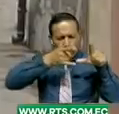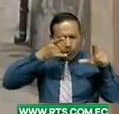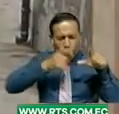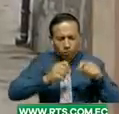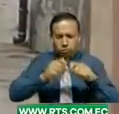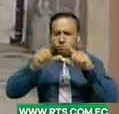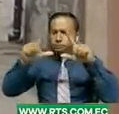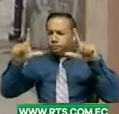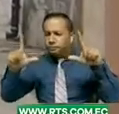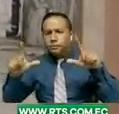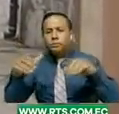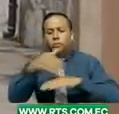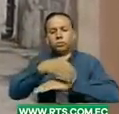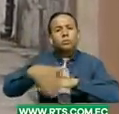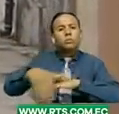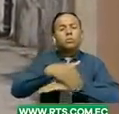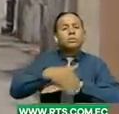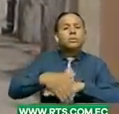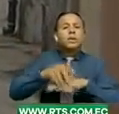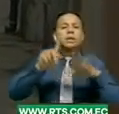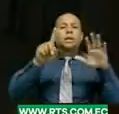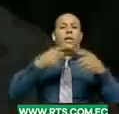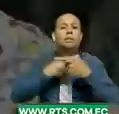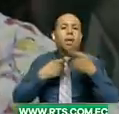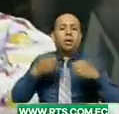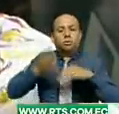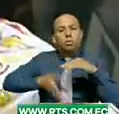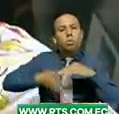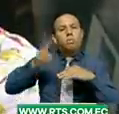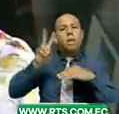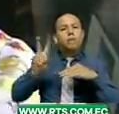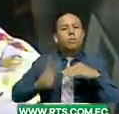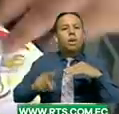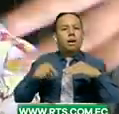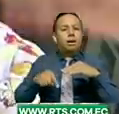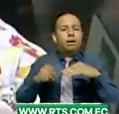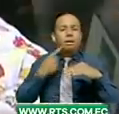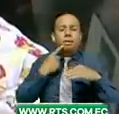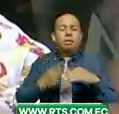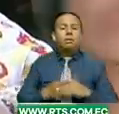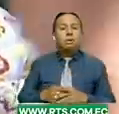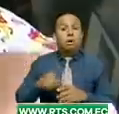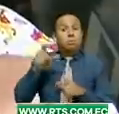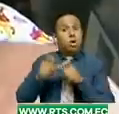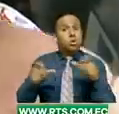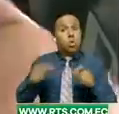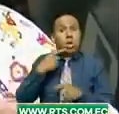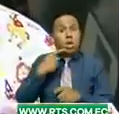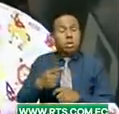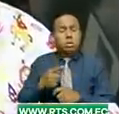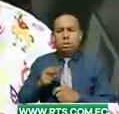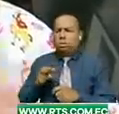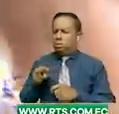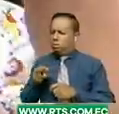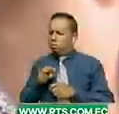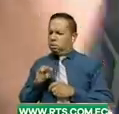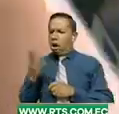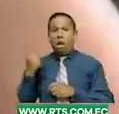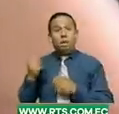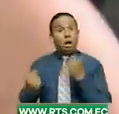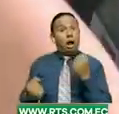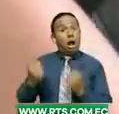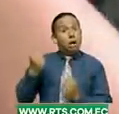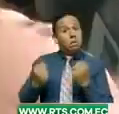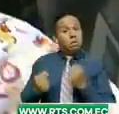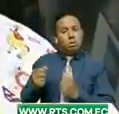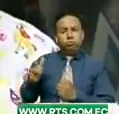situado en 6 de marzo y Venezuela, sur de Guayaquil. La señora estaba allá afuera y la señora dice que ellos pasaron en el auto viendo y el auto los